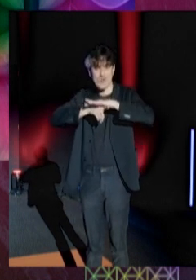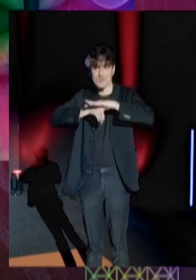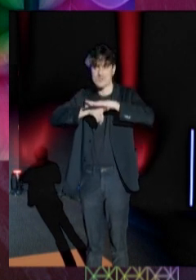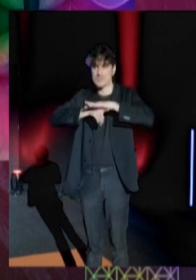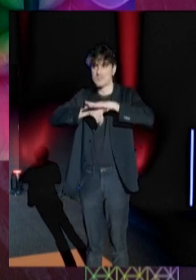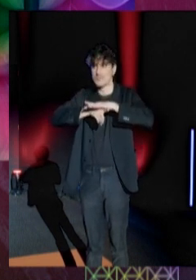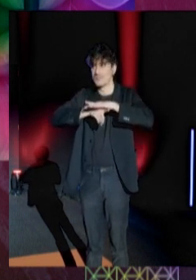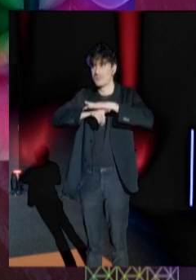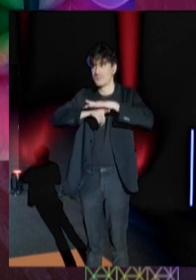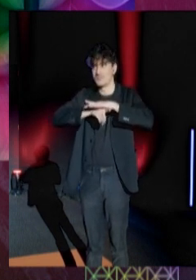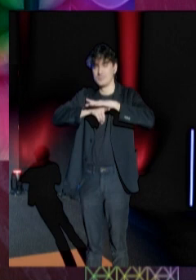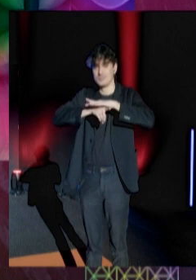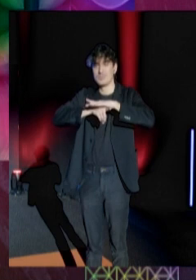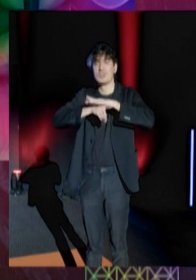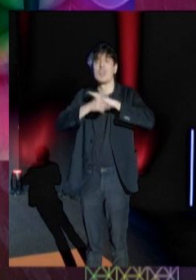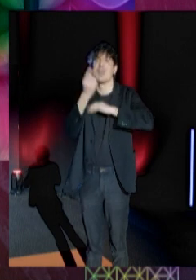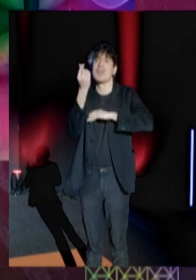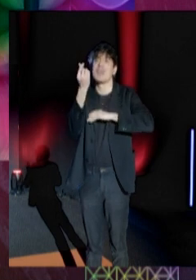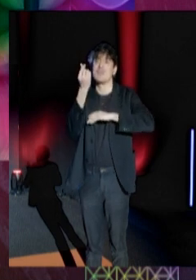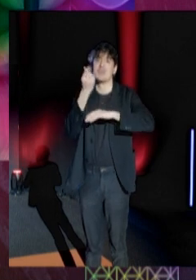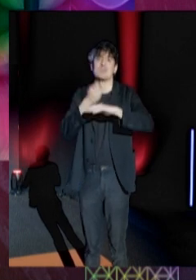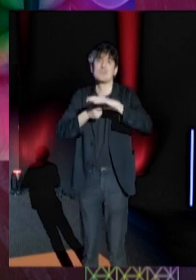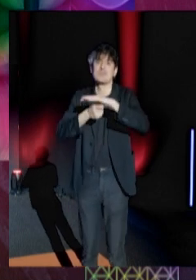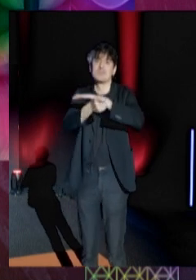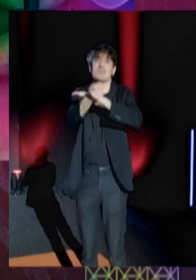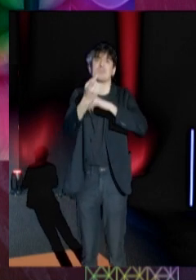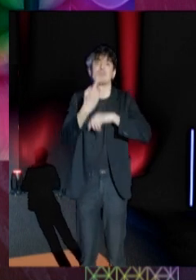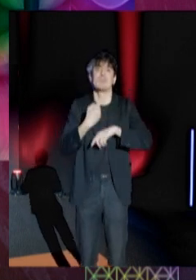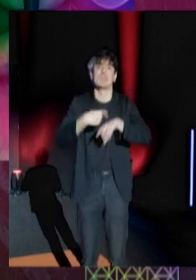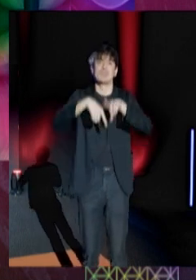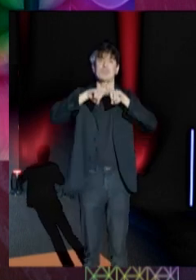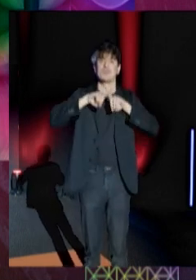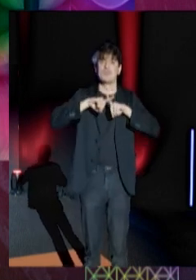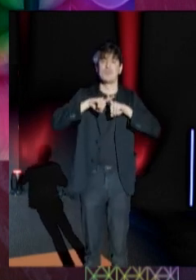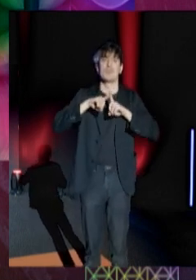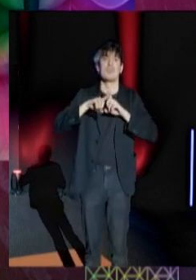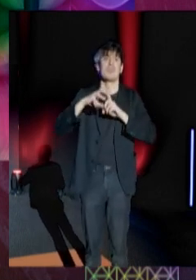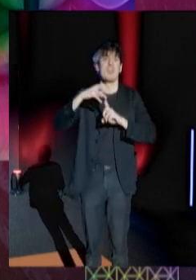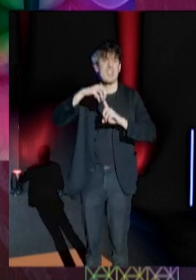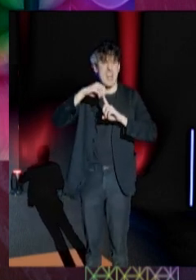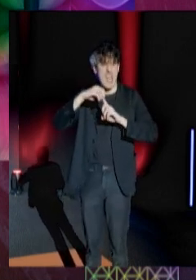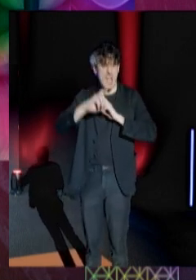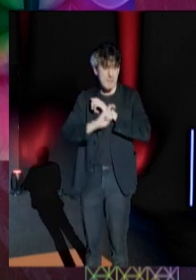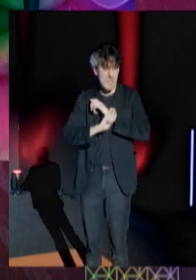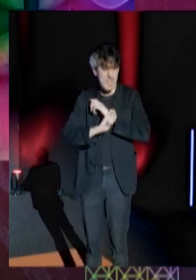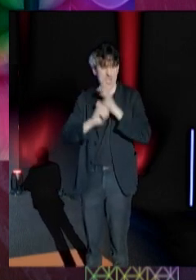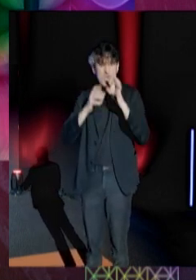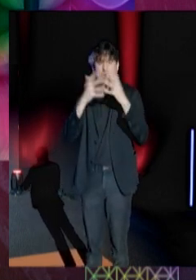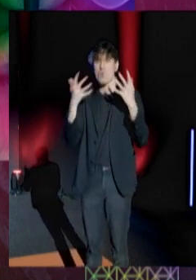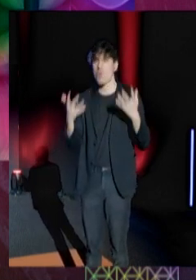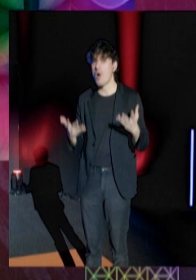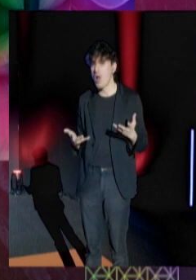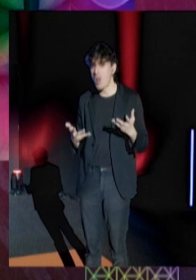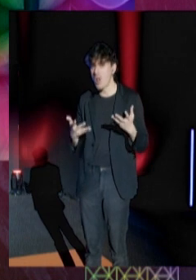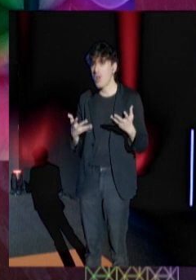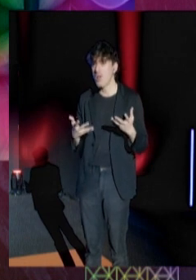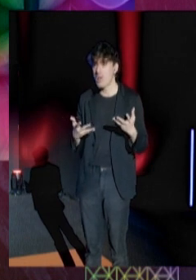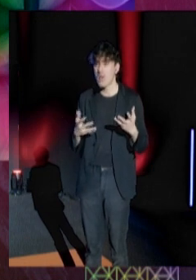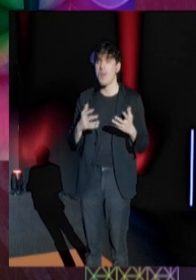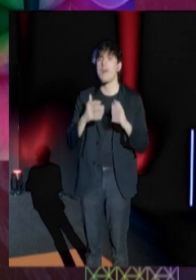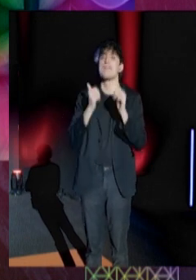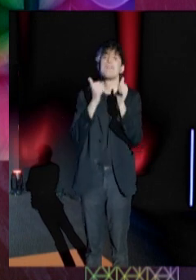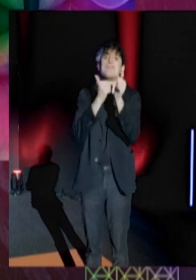eh retorno de inversión y de gobernanza la clave fundamentalmente es conseguir personalizar